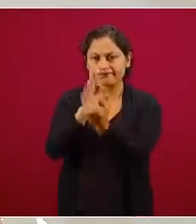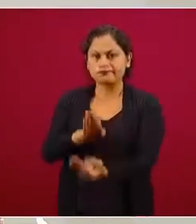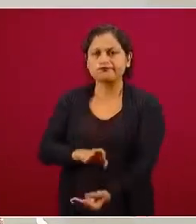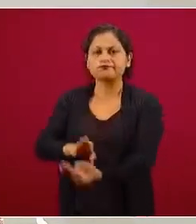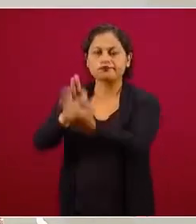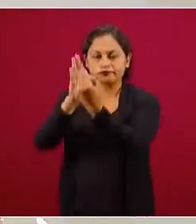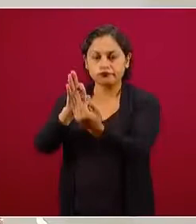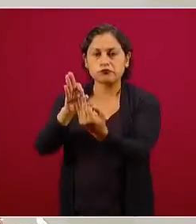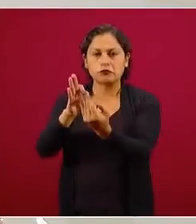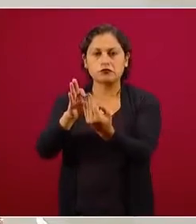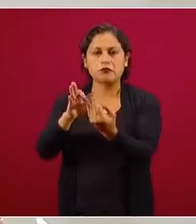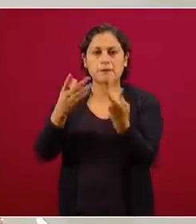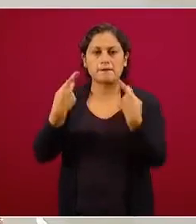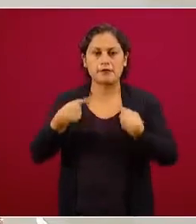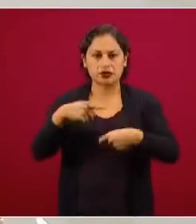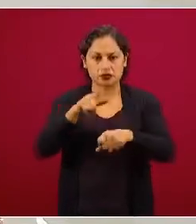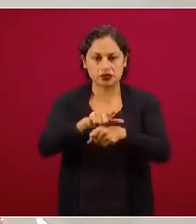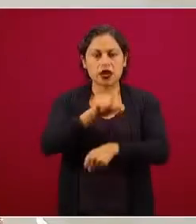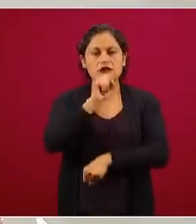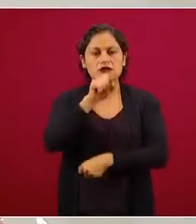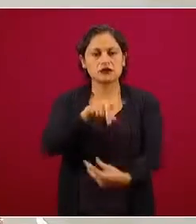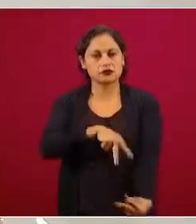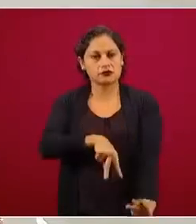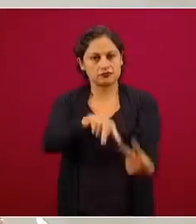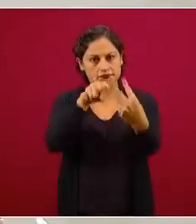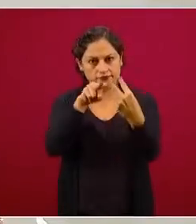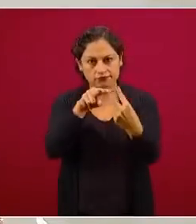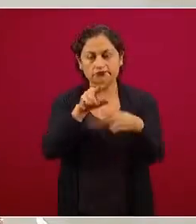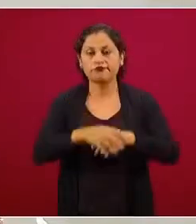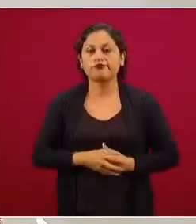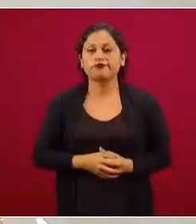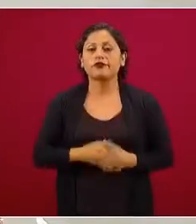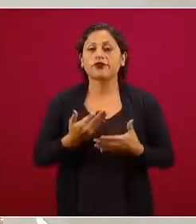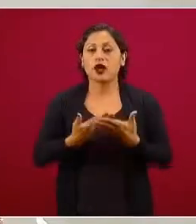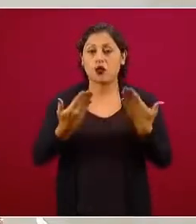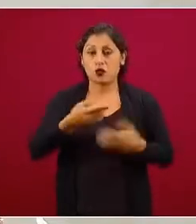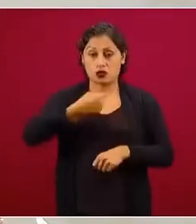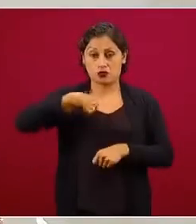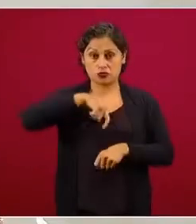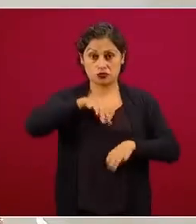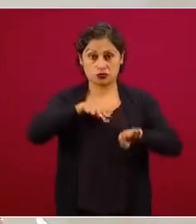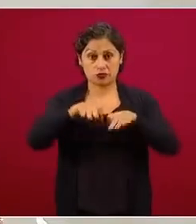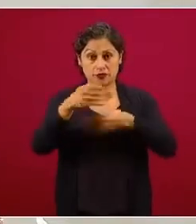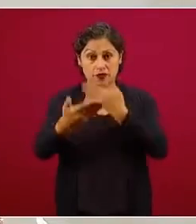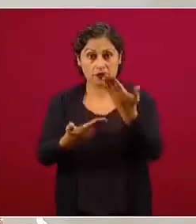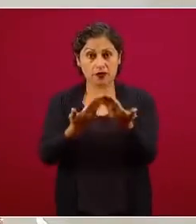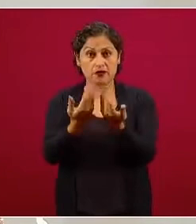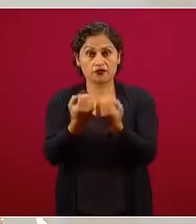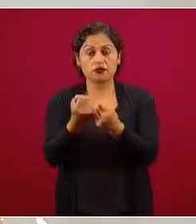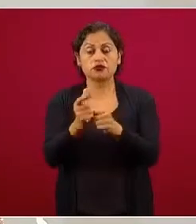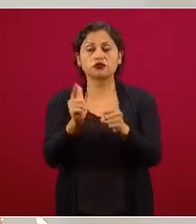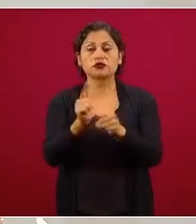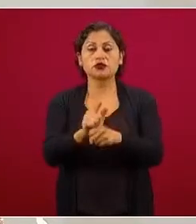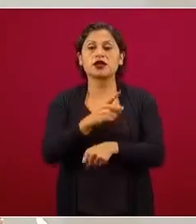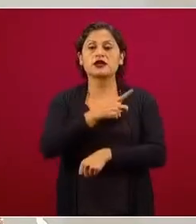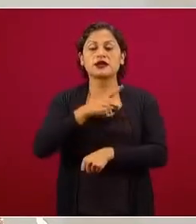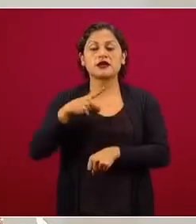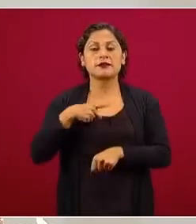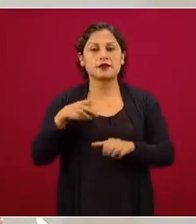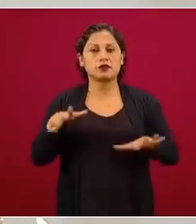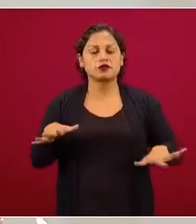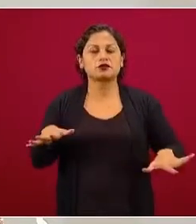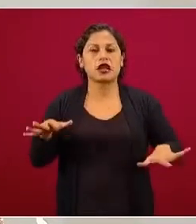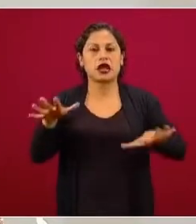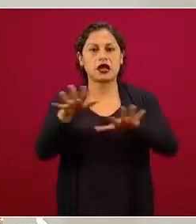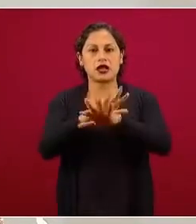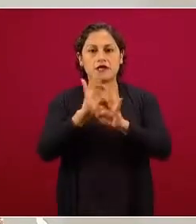manera visual. Y ahora las y los trabajadores sociales hemos tenido que establecer nuevas formas de vinculación con la gente,